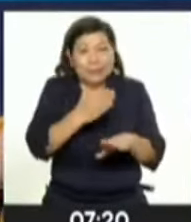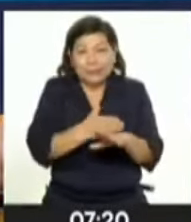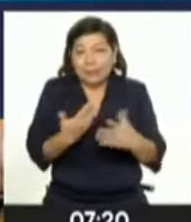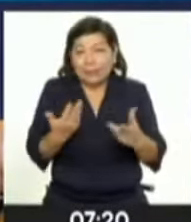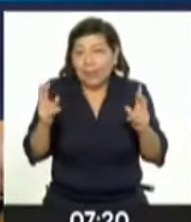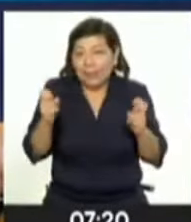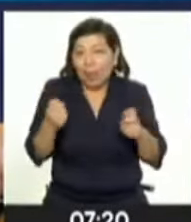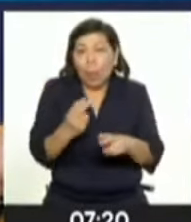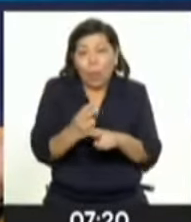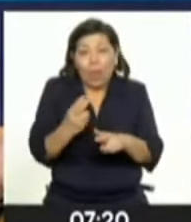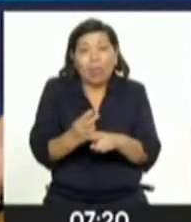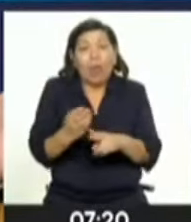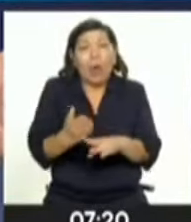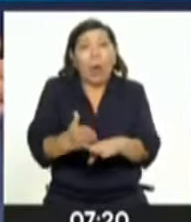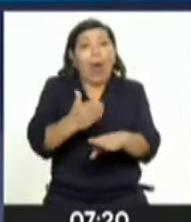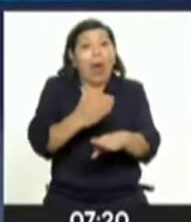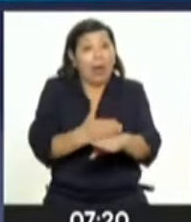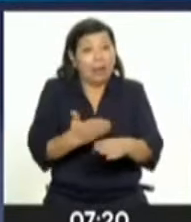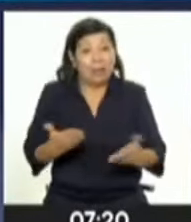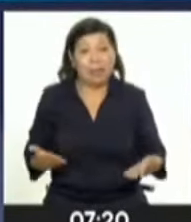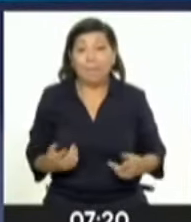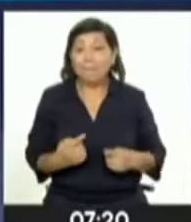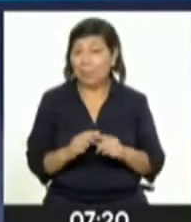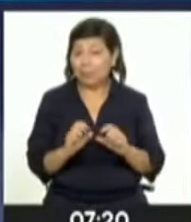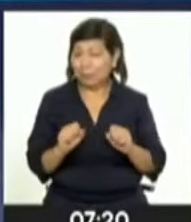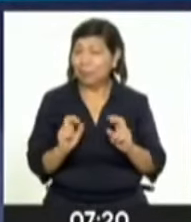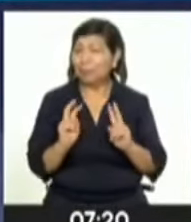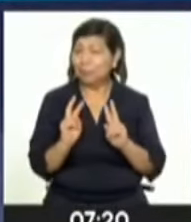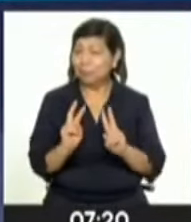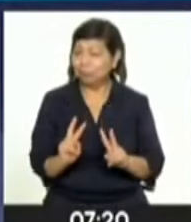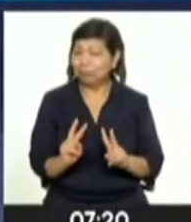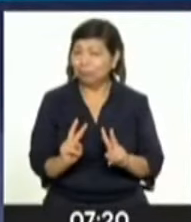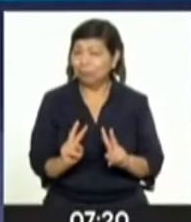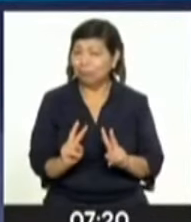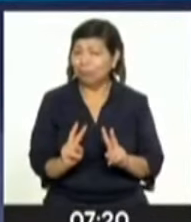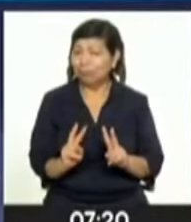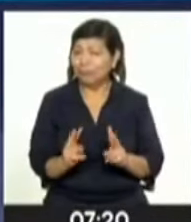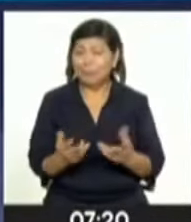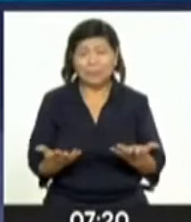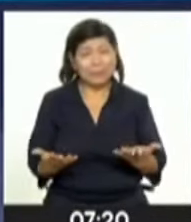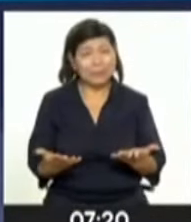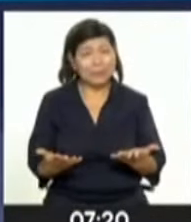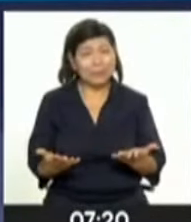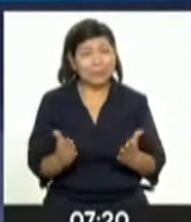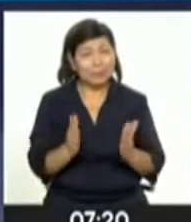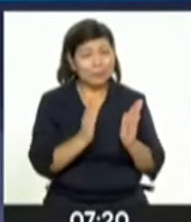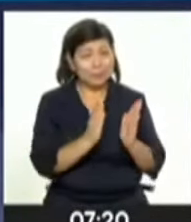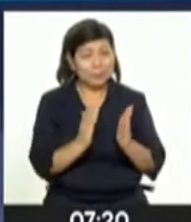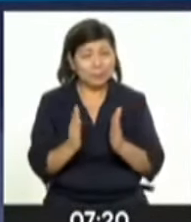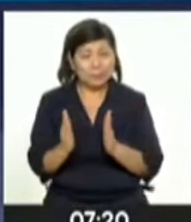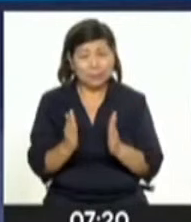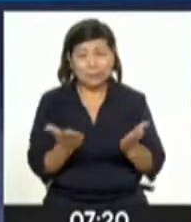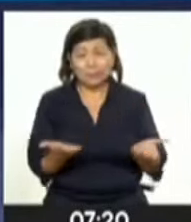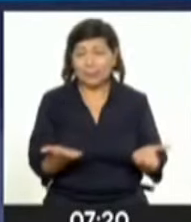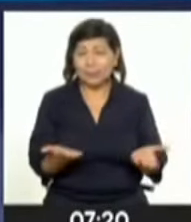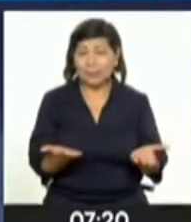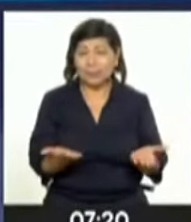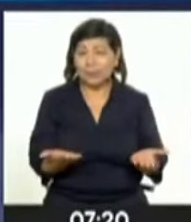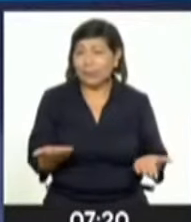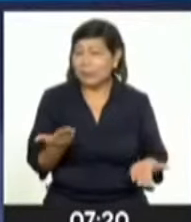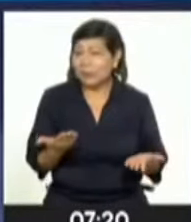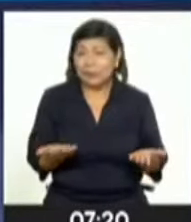trabajando el tema de prevención, mediciones las vamos a hacer, pero también nos hemos encontrado con un problema, y es que las mediciones que se venían realizando